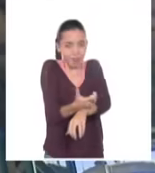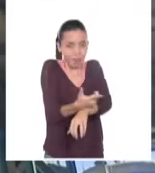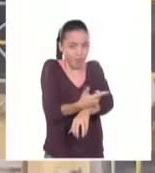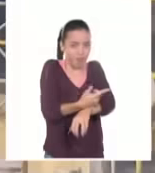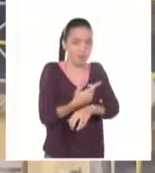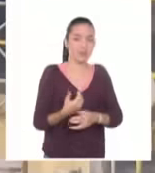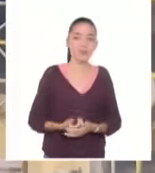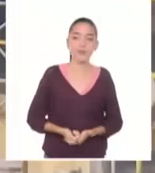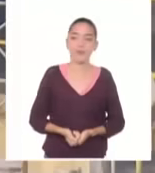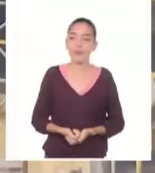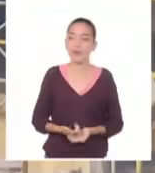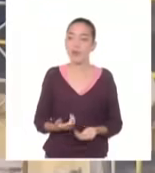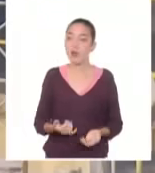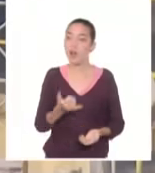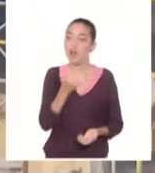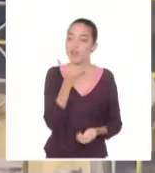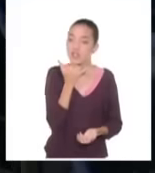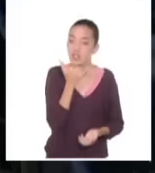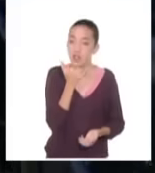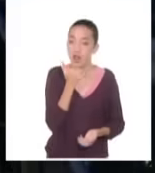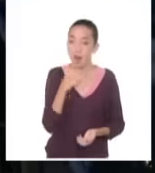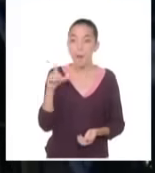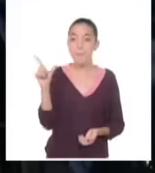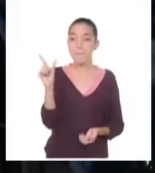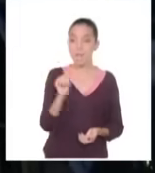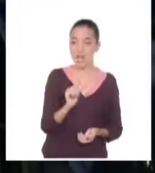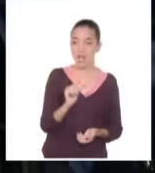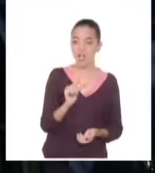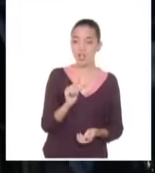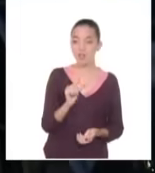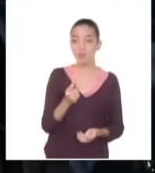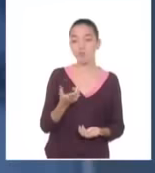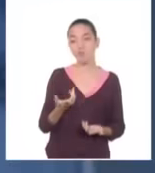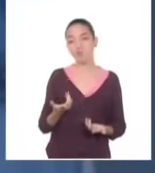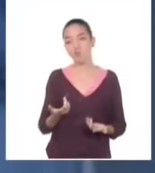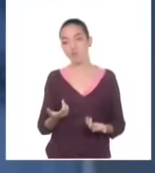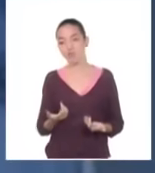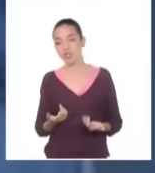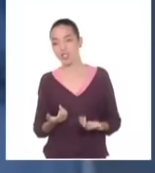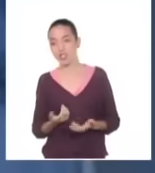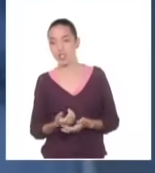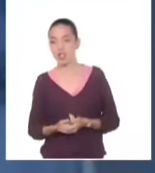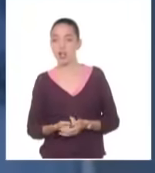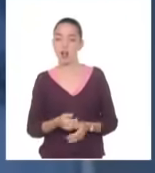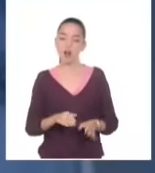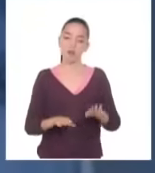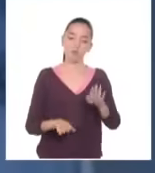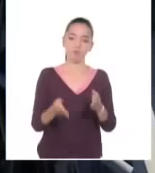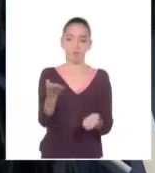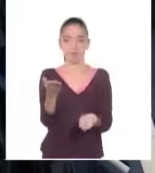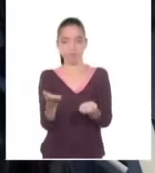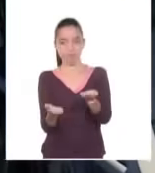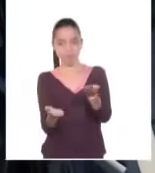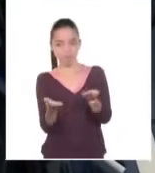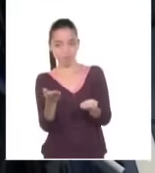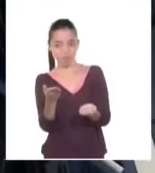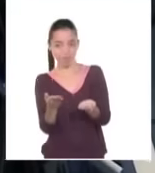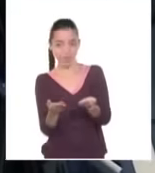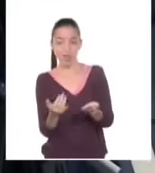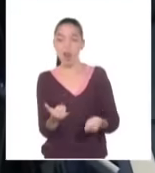menores hay más posibilidad de rotar y de equitativamente poder distribuir la afectación. Y ese es el objetivo que andamos